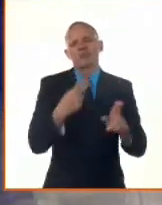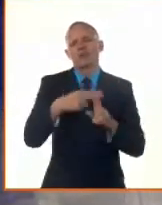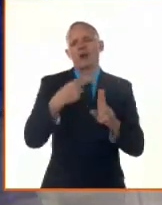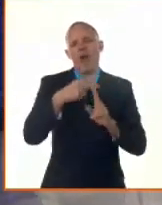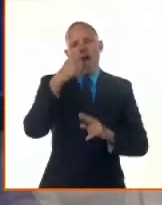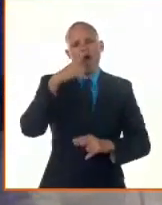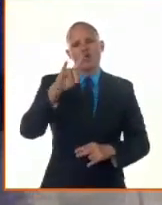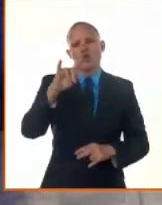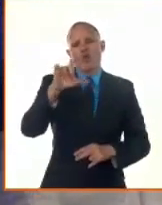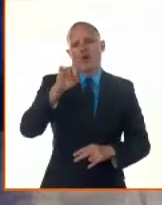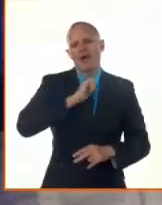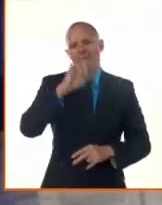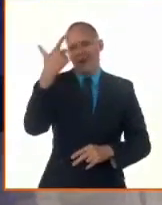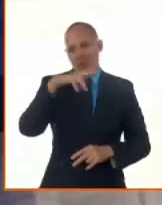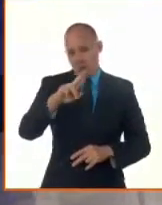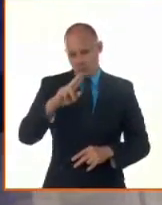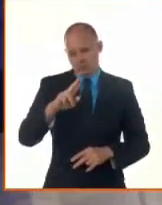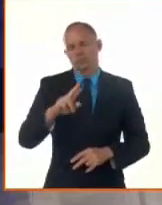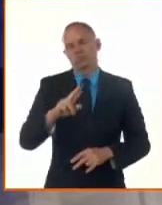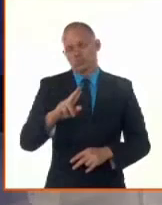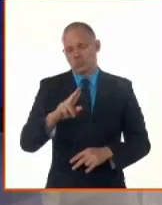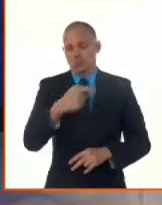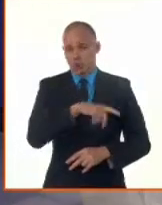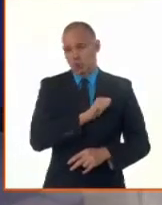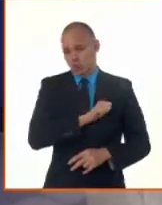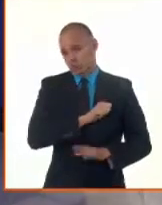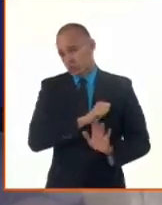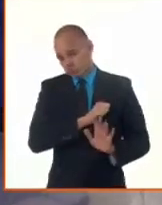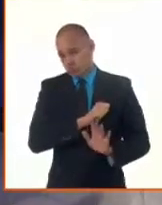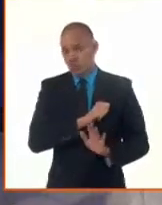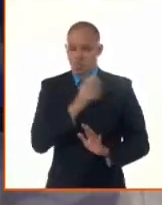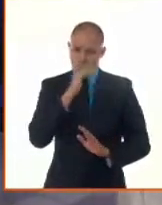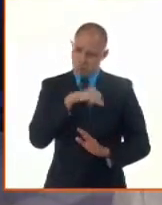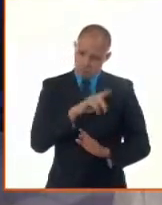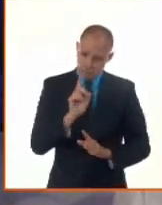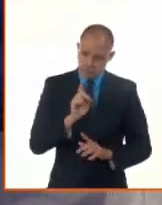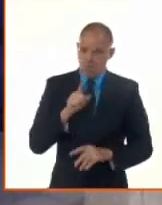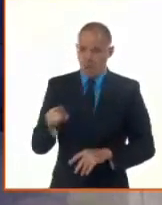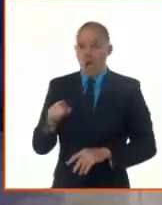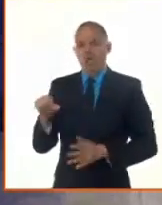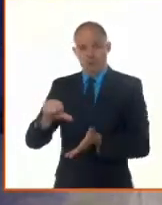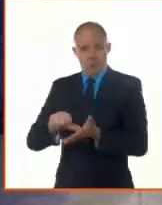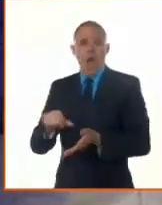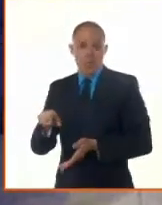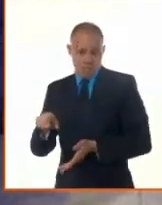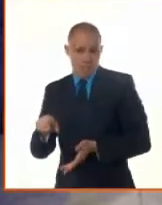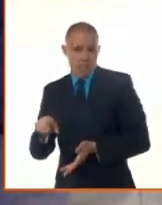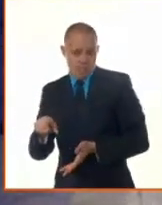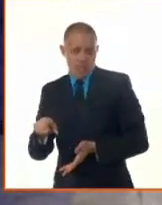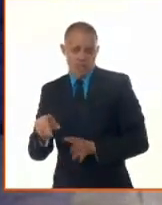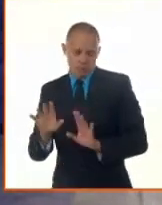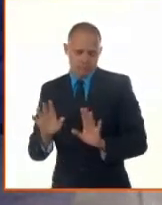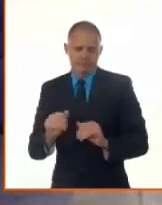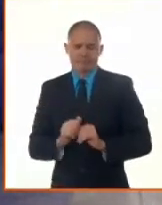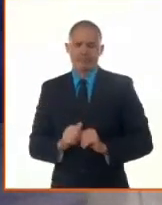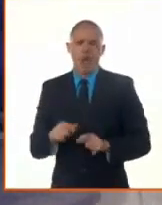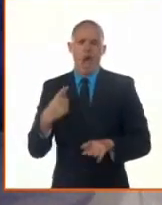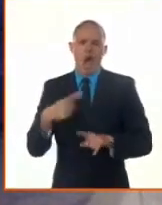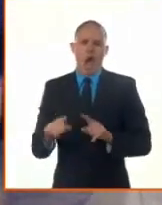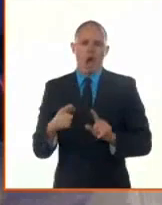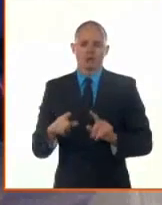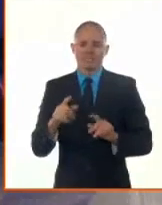pues indudablemente este era un escollo en el problema pero china con su paciencia asiática ha sabido parece